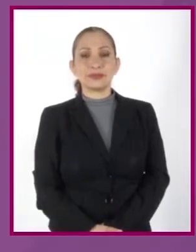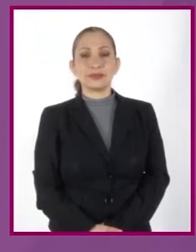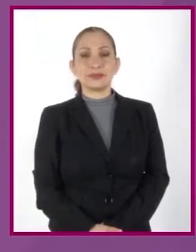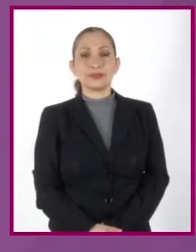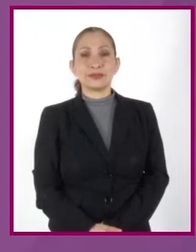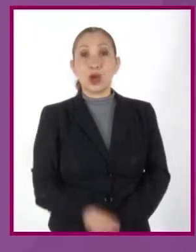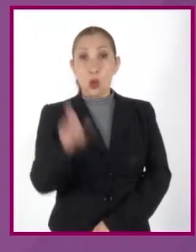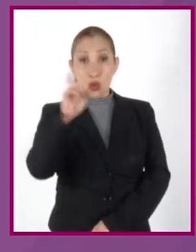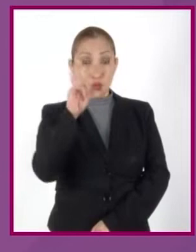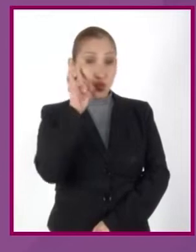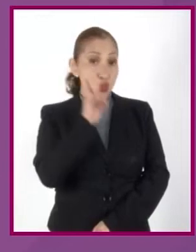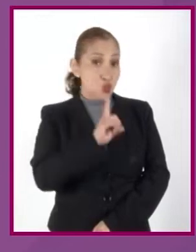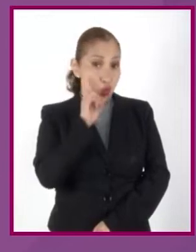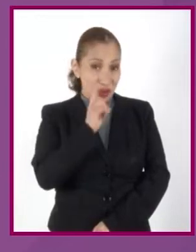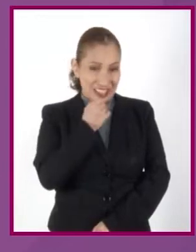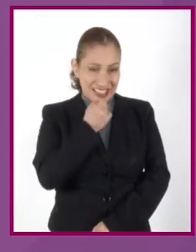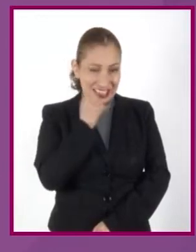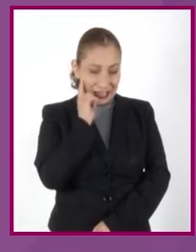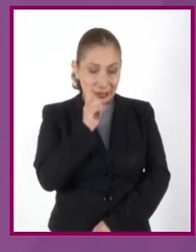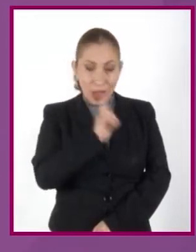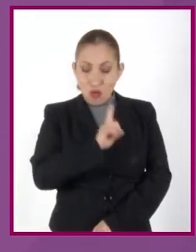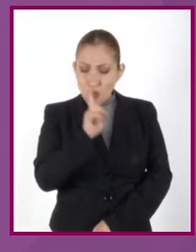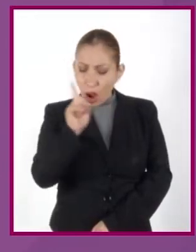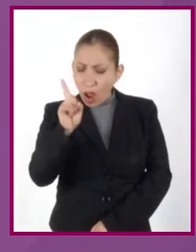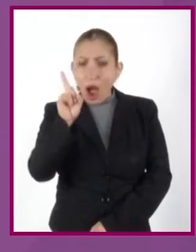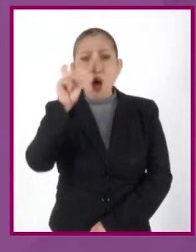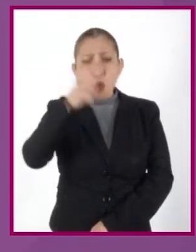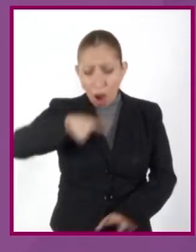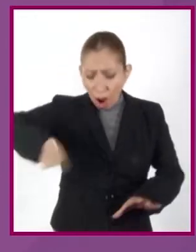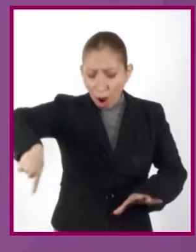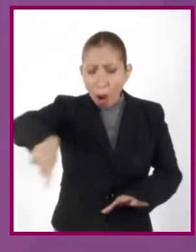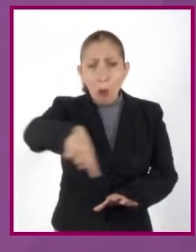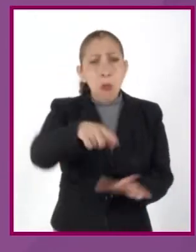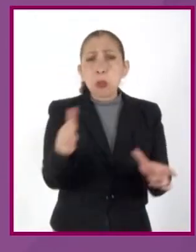Y cuando fue, estaba un charquito de agua.